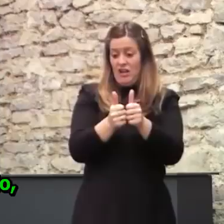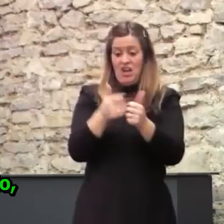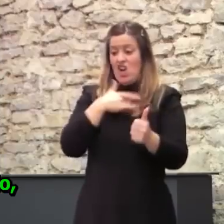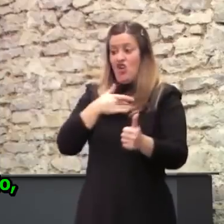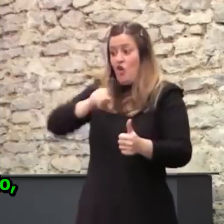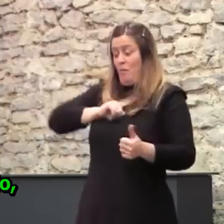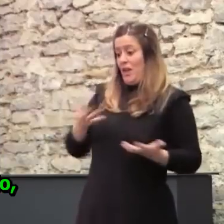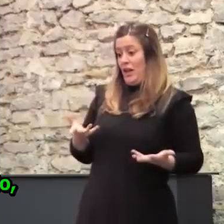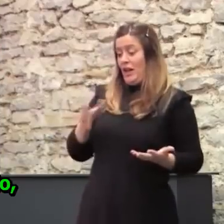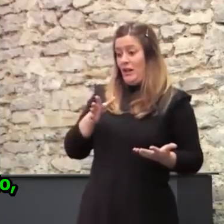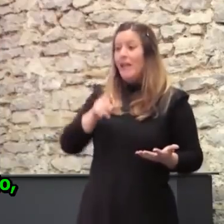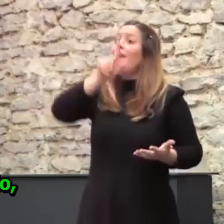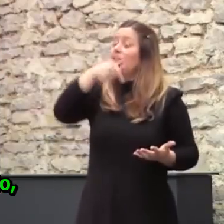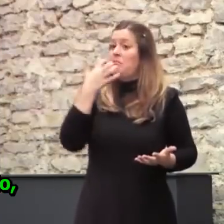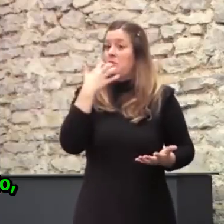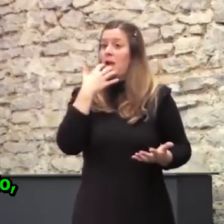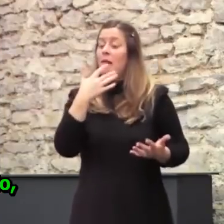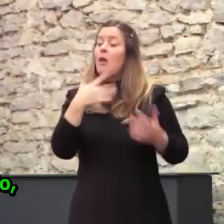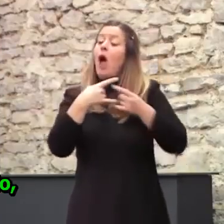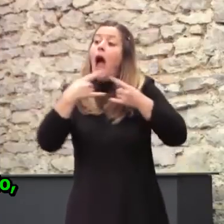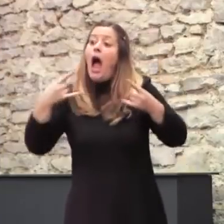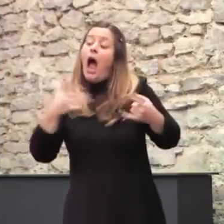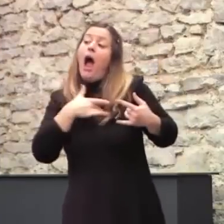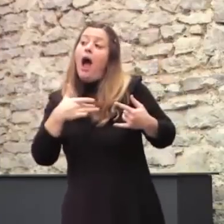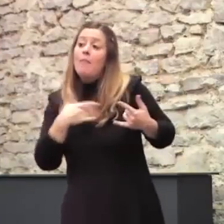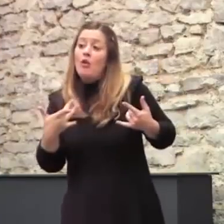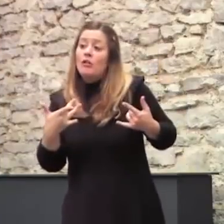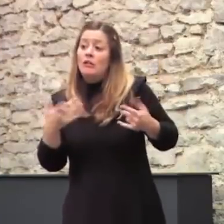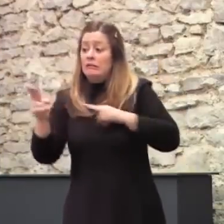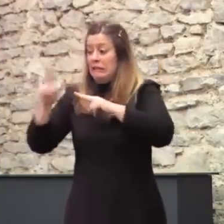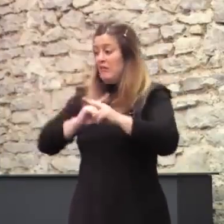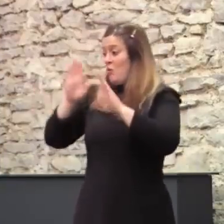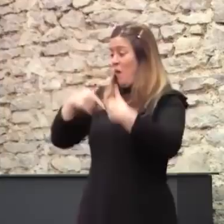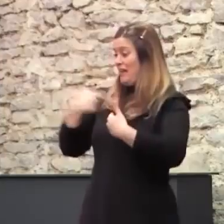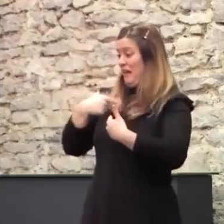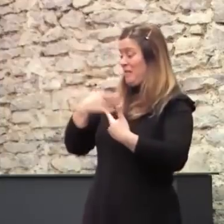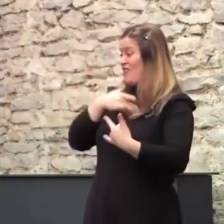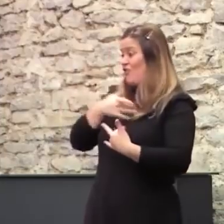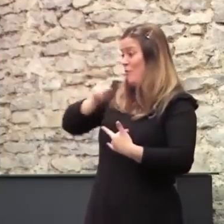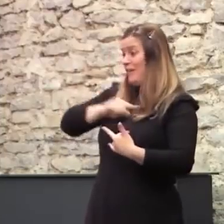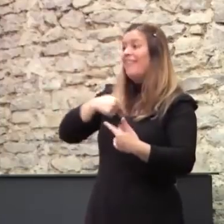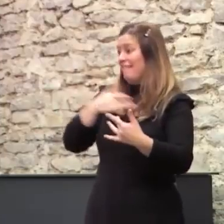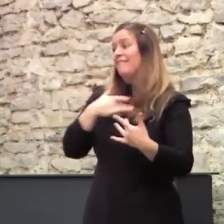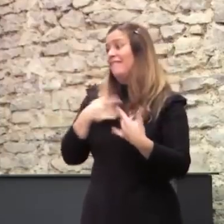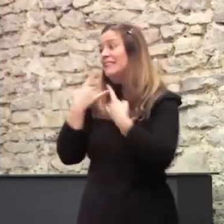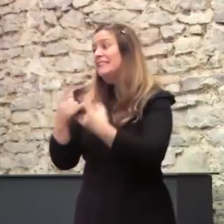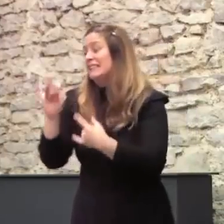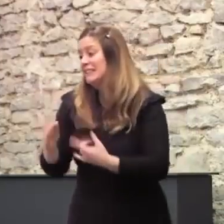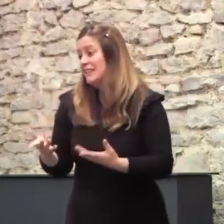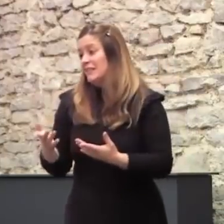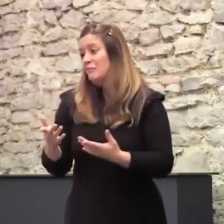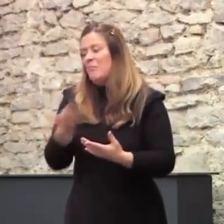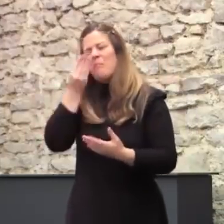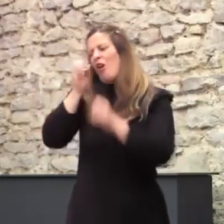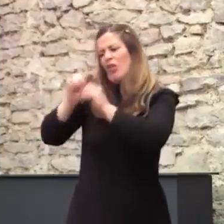clave. Cuando el amor no es correspondido, pues hay que dejarlo, ¿no? Hay que, o bien que la persona que no te quiere dé el paso,